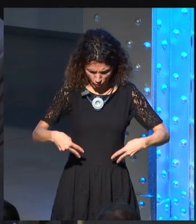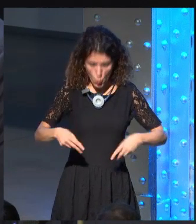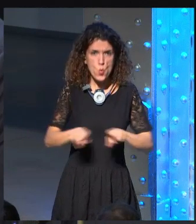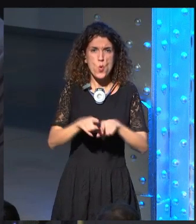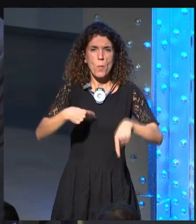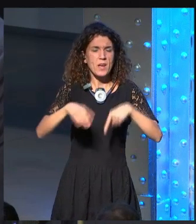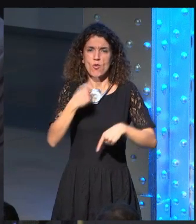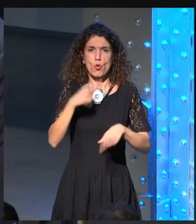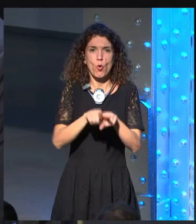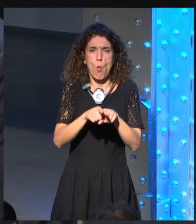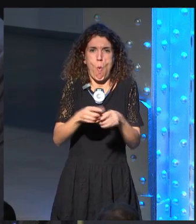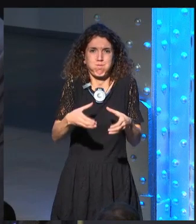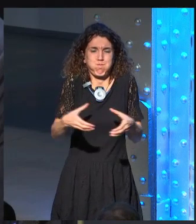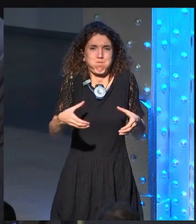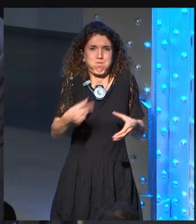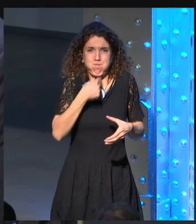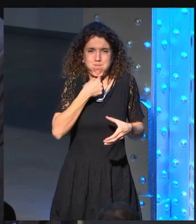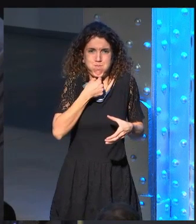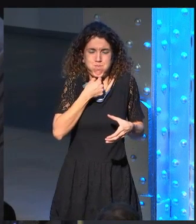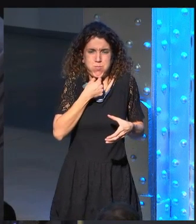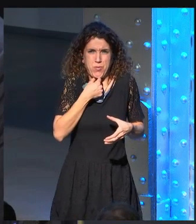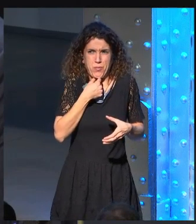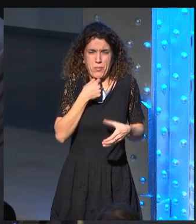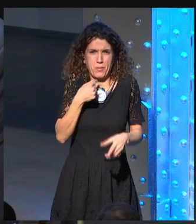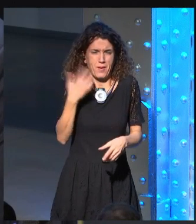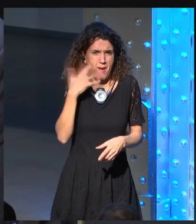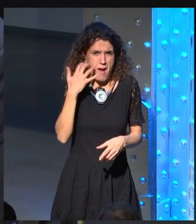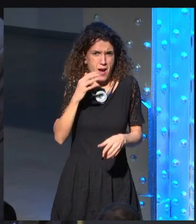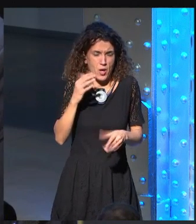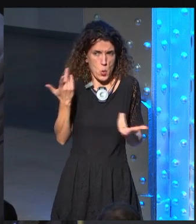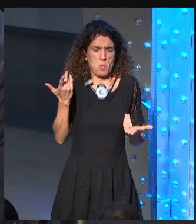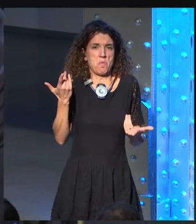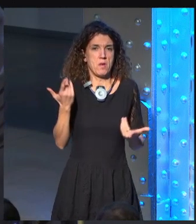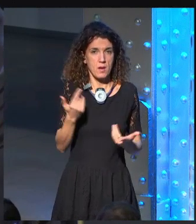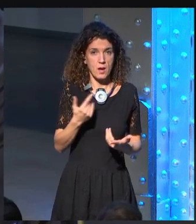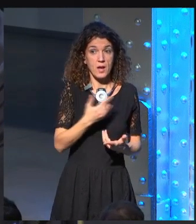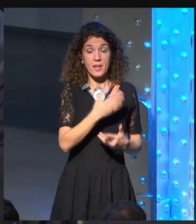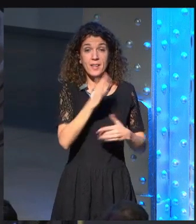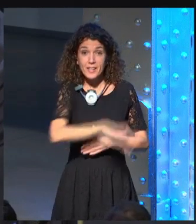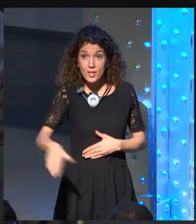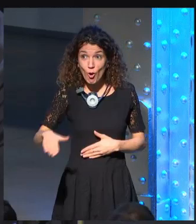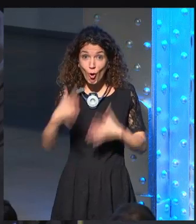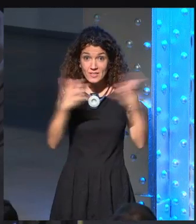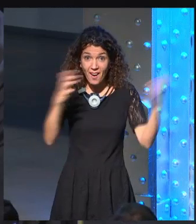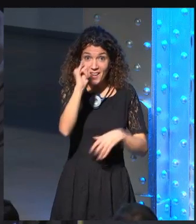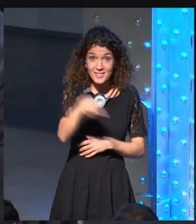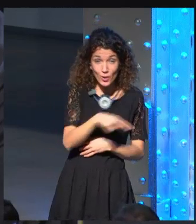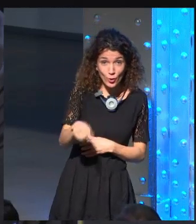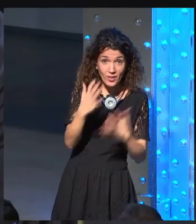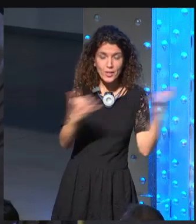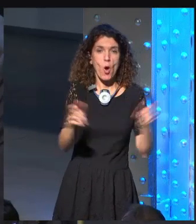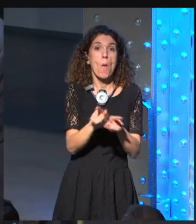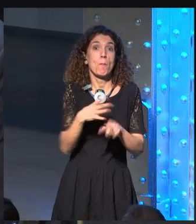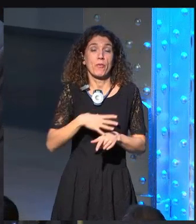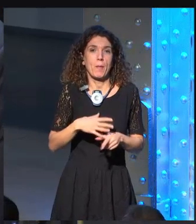piernas, son unos muñones hinchados y ajenos. Mierda. ¿Hay niños en la sala? Hay niños, tapados